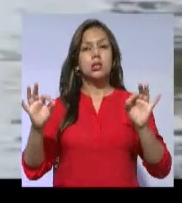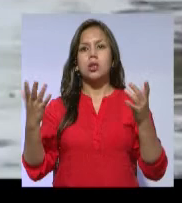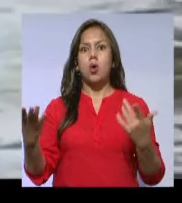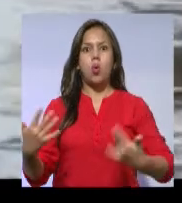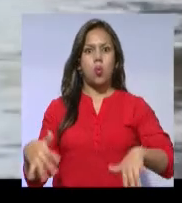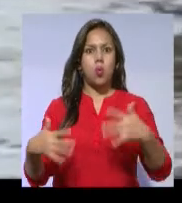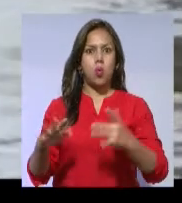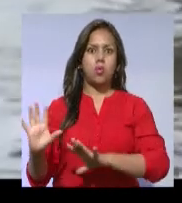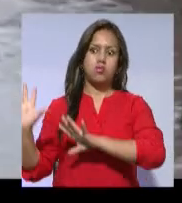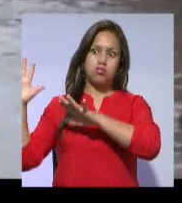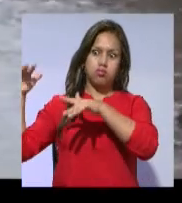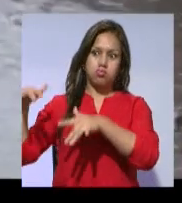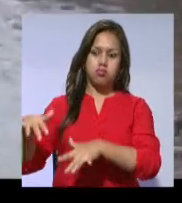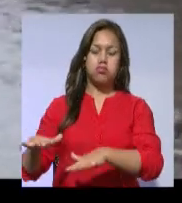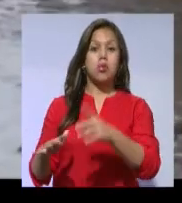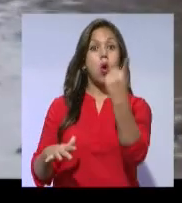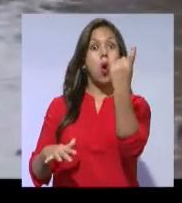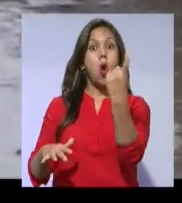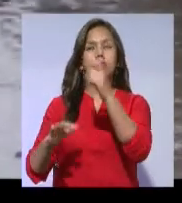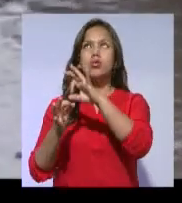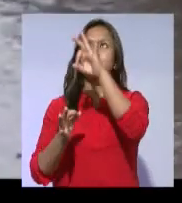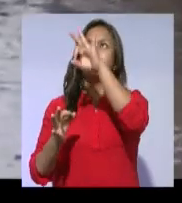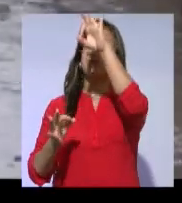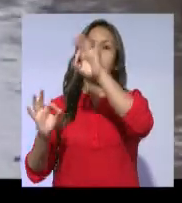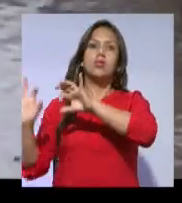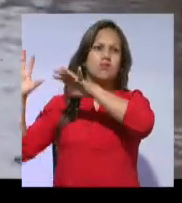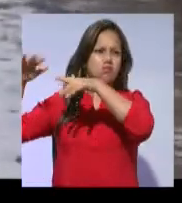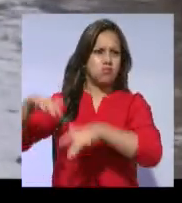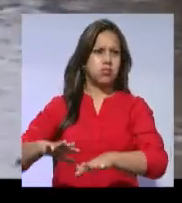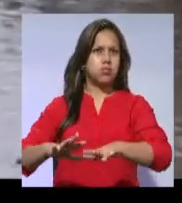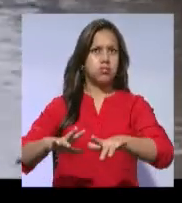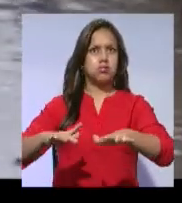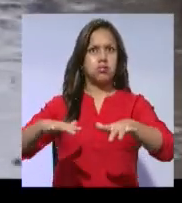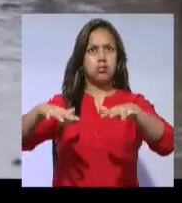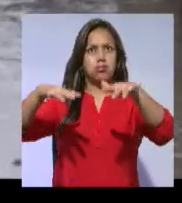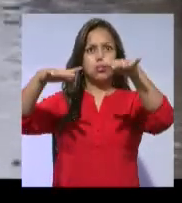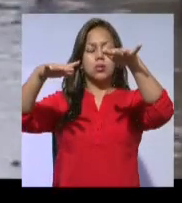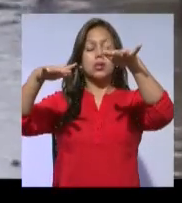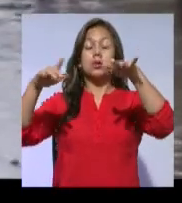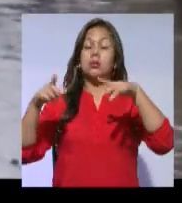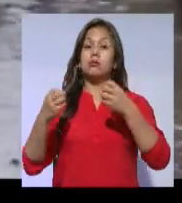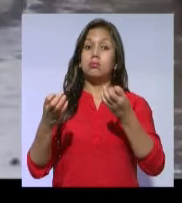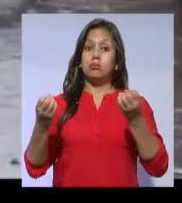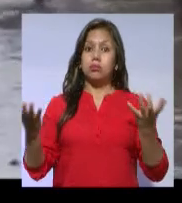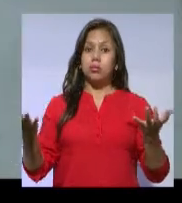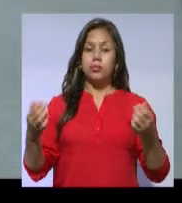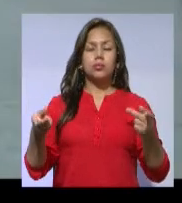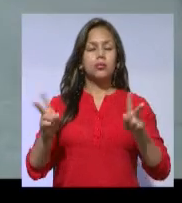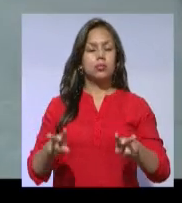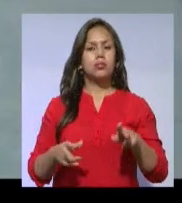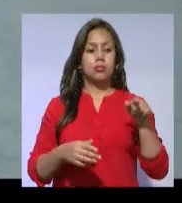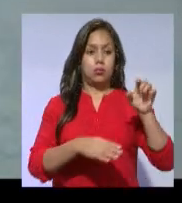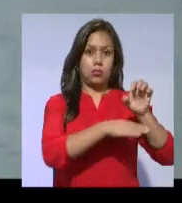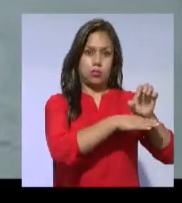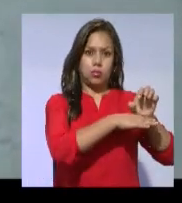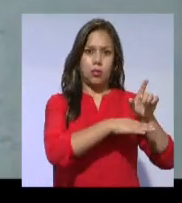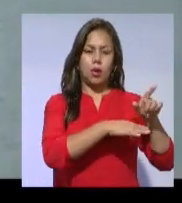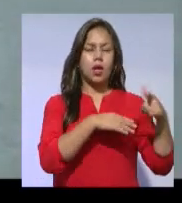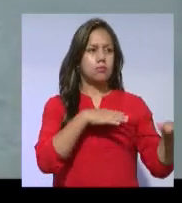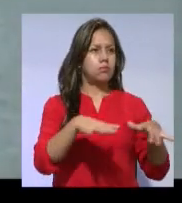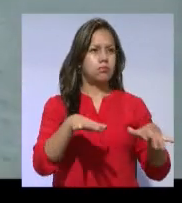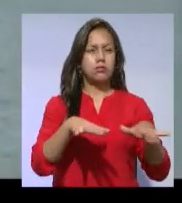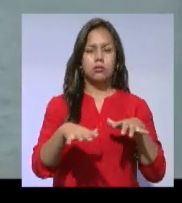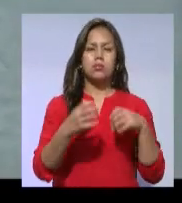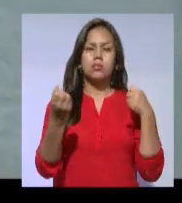hasta 11 metros que generó inundaciones de al menos 500 metros en algunas zonas de la capital frente a ellos desde el ecuador y existen reacciones